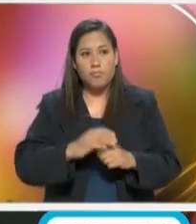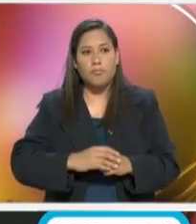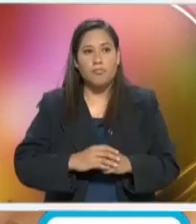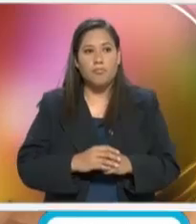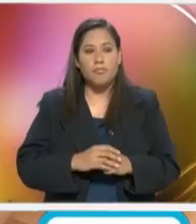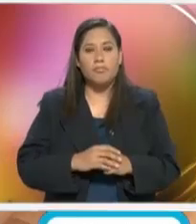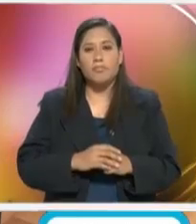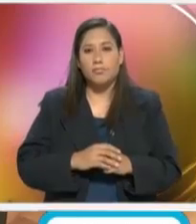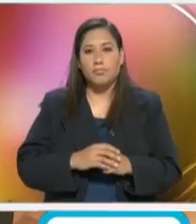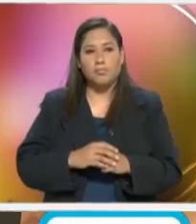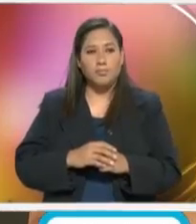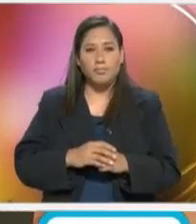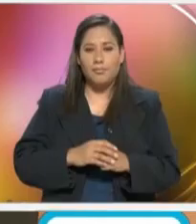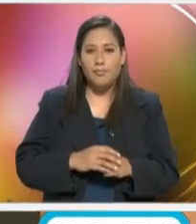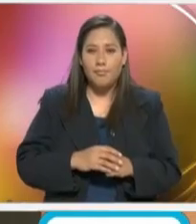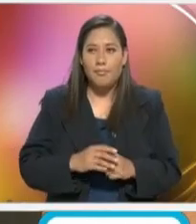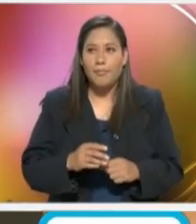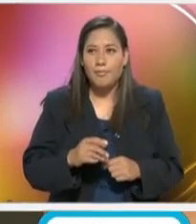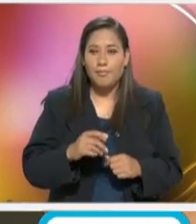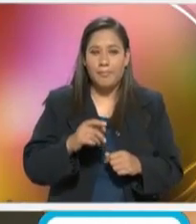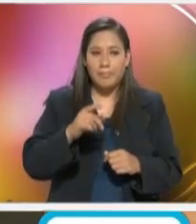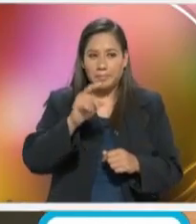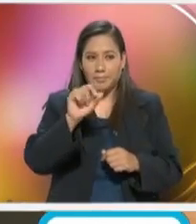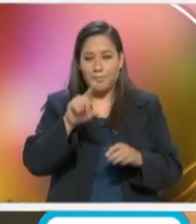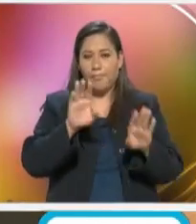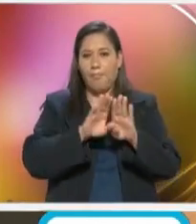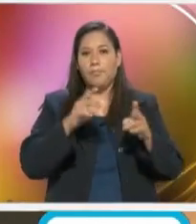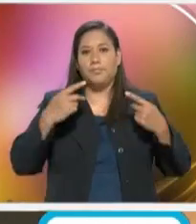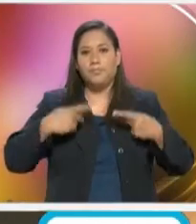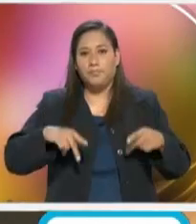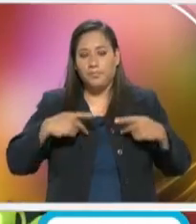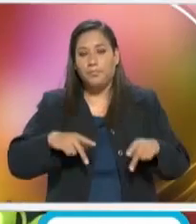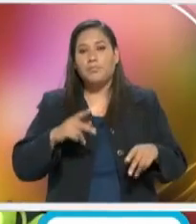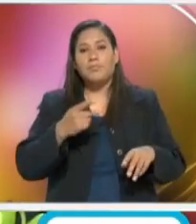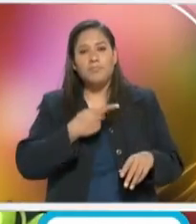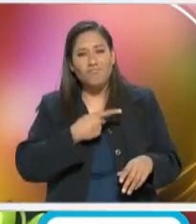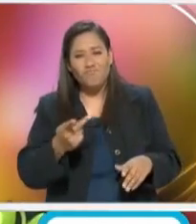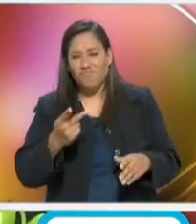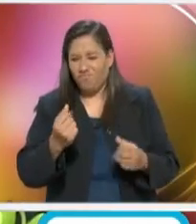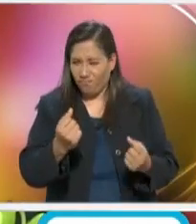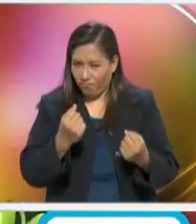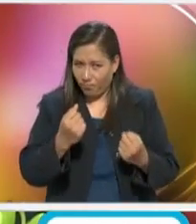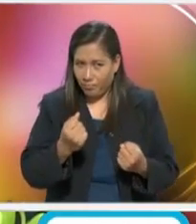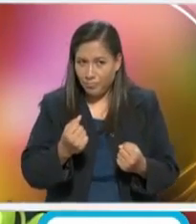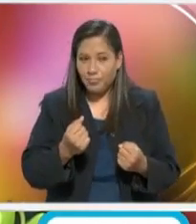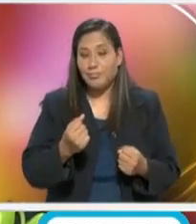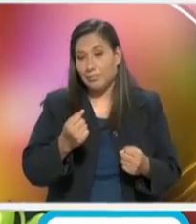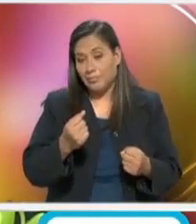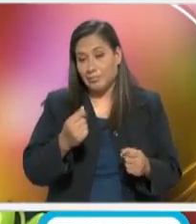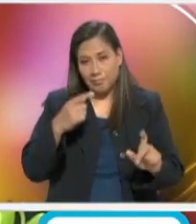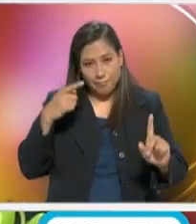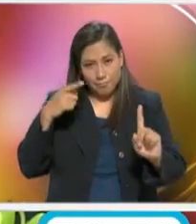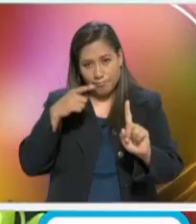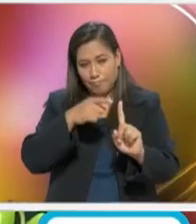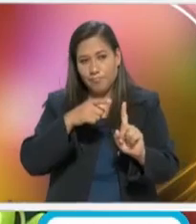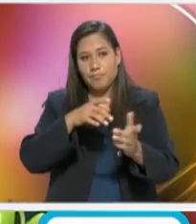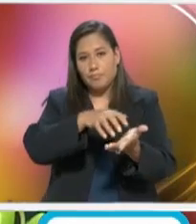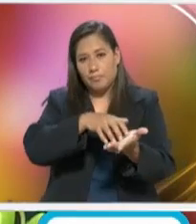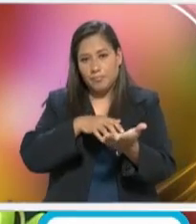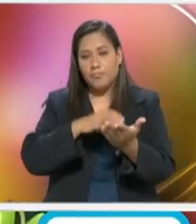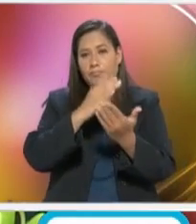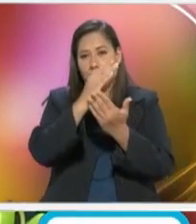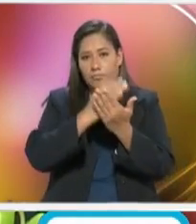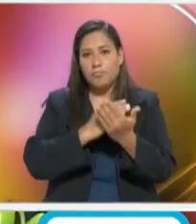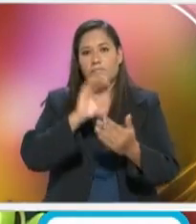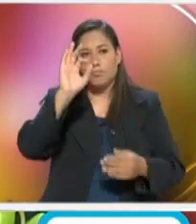es el el fin? segmento. Cuéntame, ¿cuál es el fin, el panorama ideal en esta población de pobreza extrema? Bueno, nuestra finalidad es reducir el